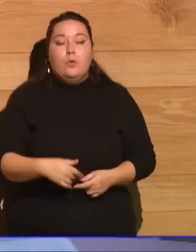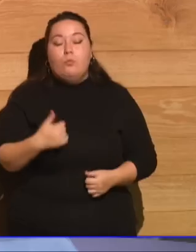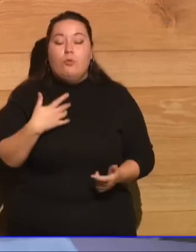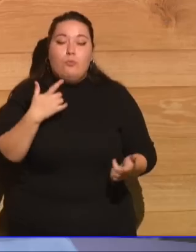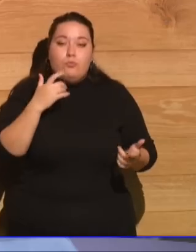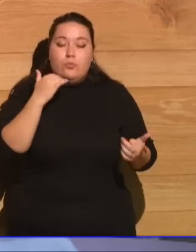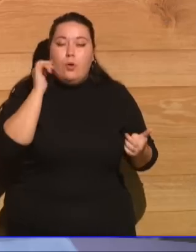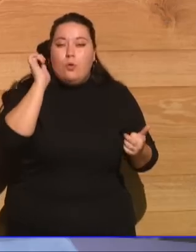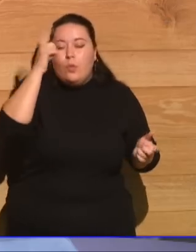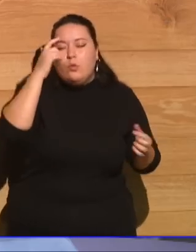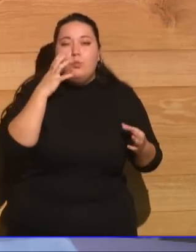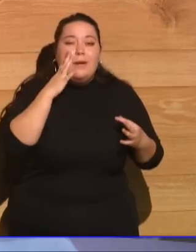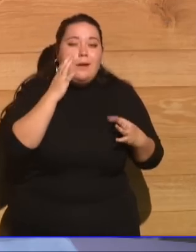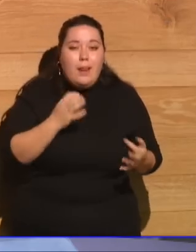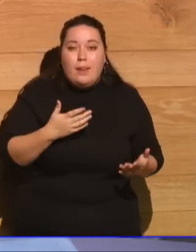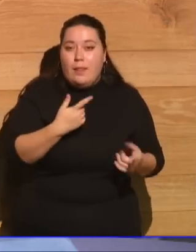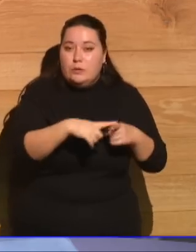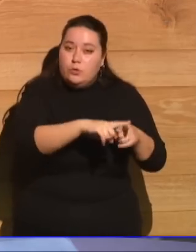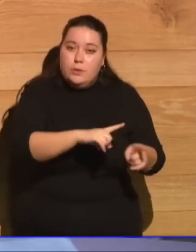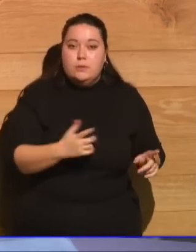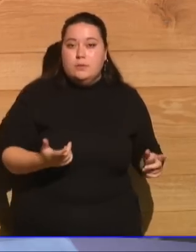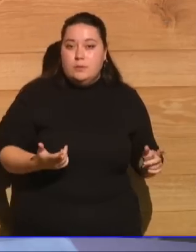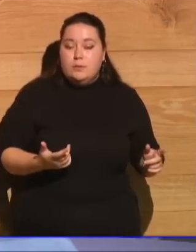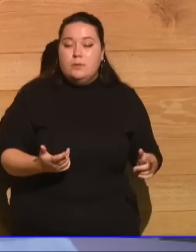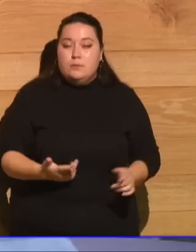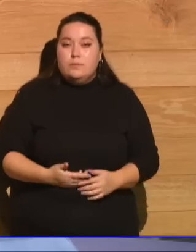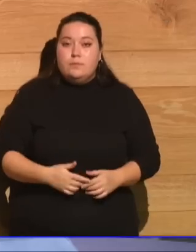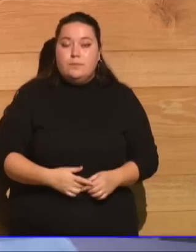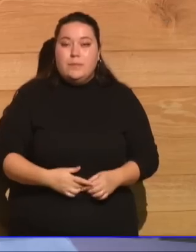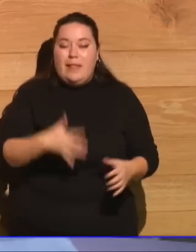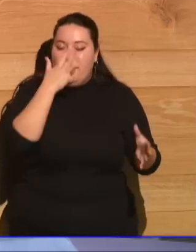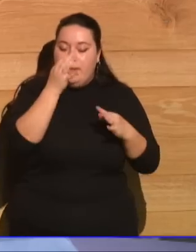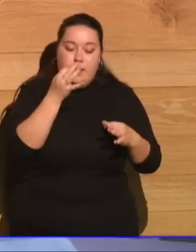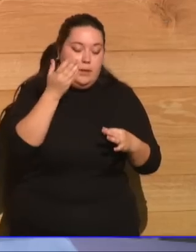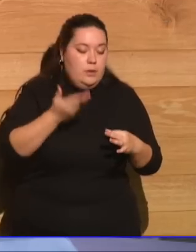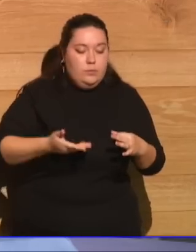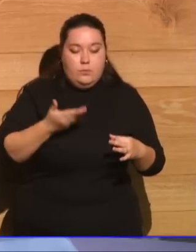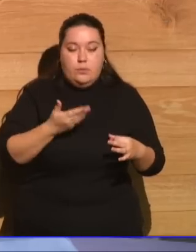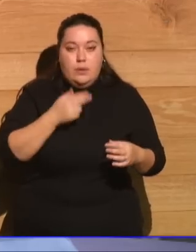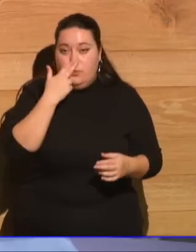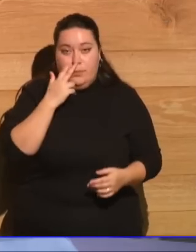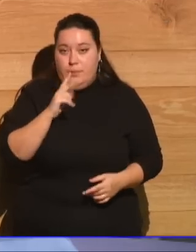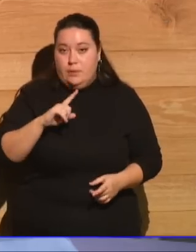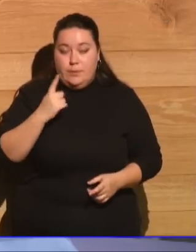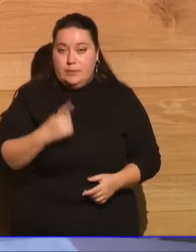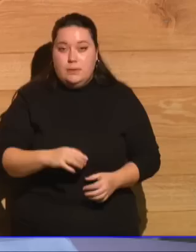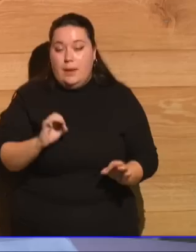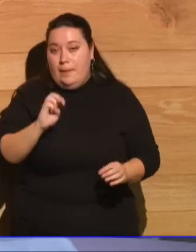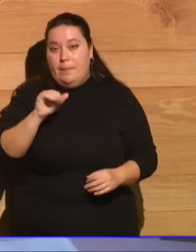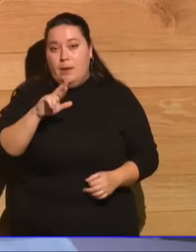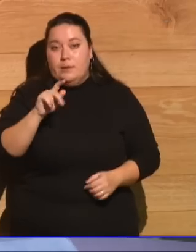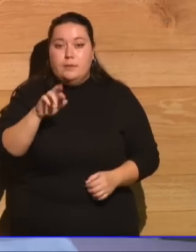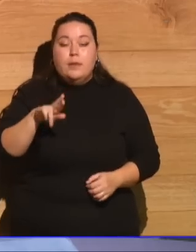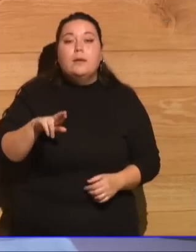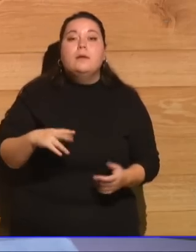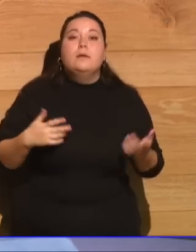muy realista en realidad de las cosas. Es obvio que el sentido del detalle es una de las cosas que más le interesan a Parker